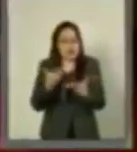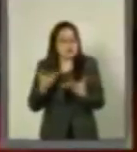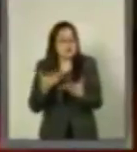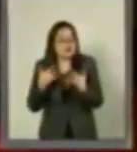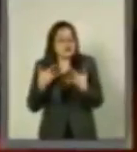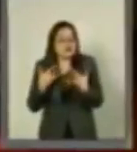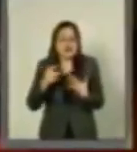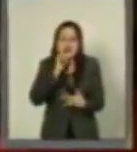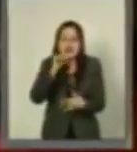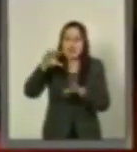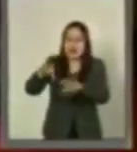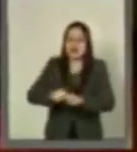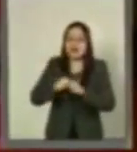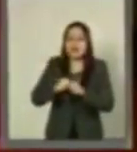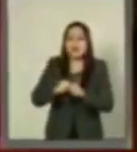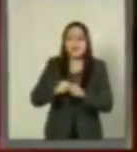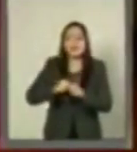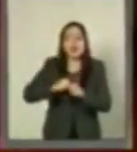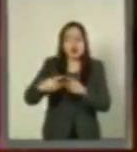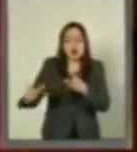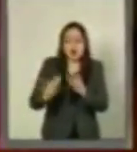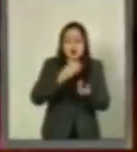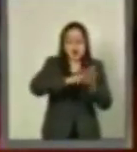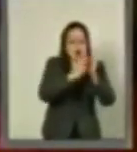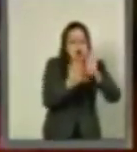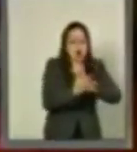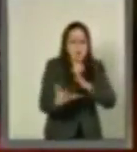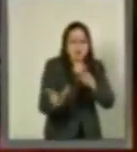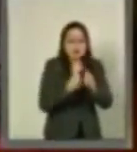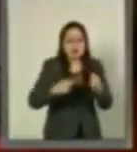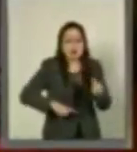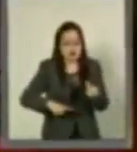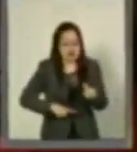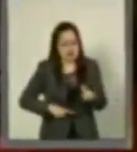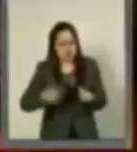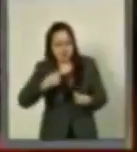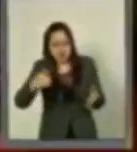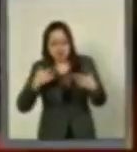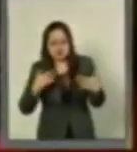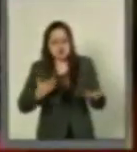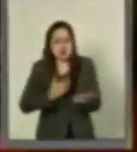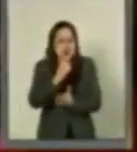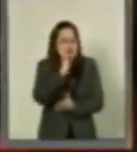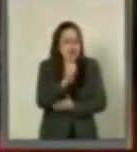no detenerlos, ante la complicidad de la que se hablaba al respecto de ellos.